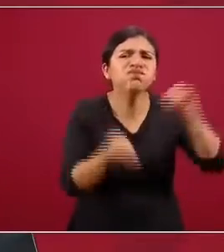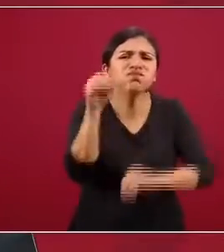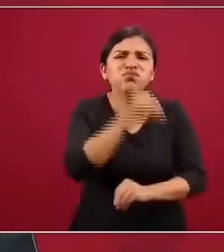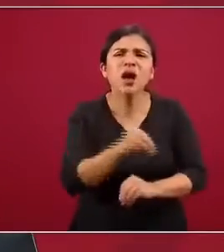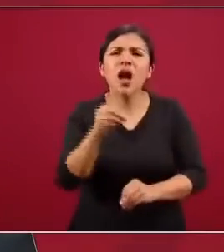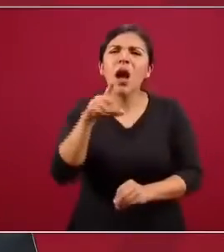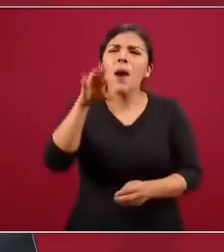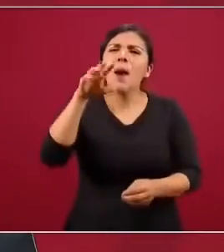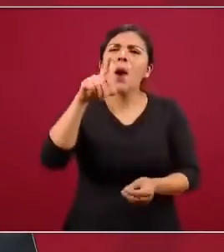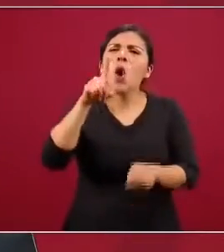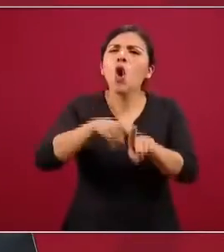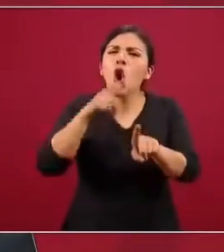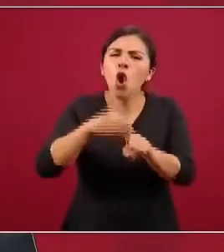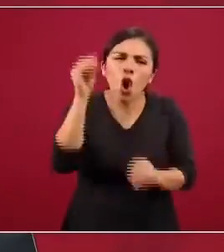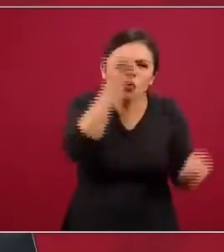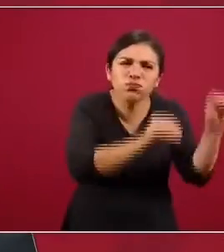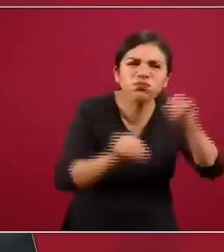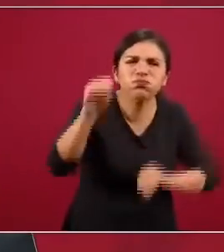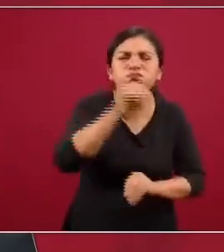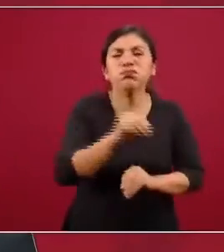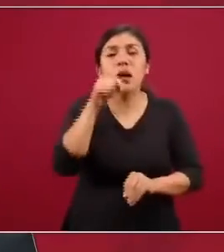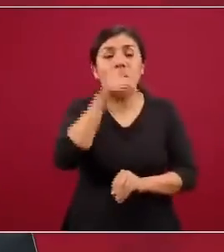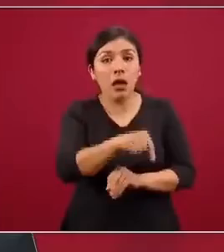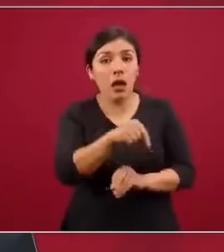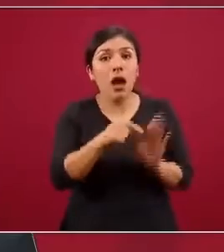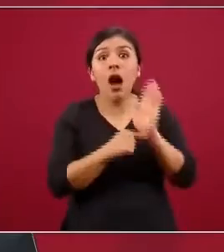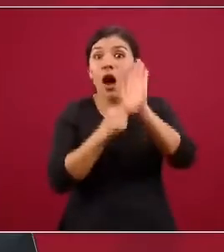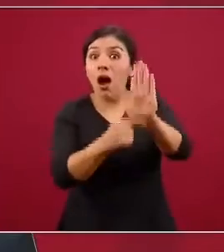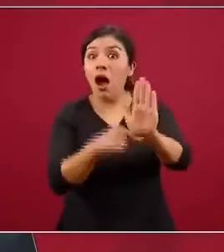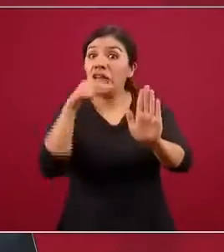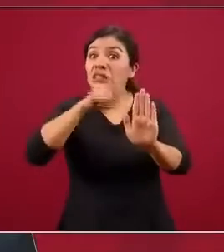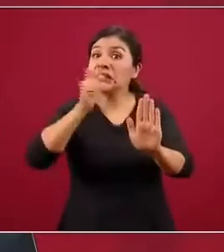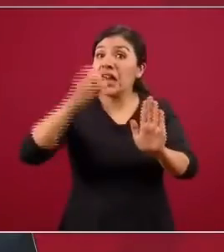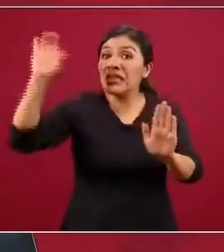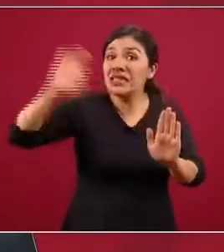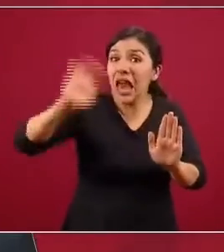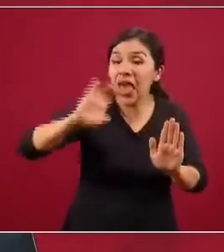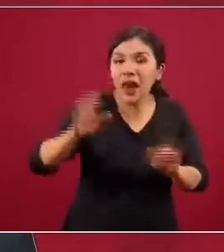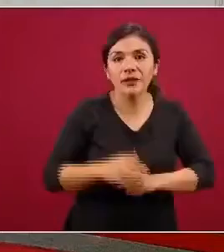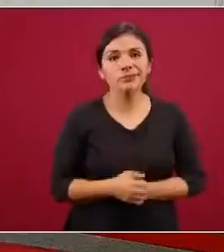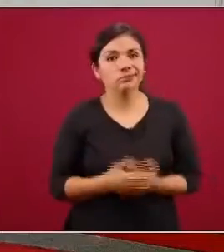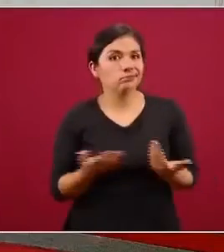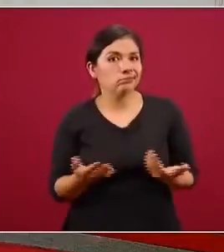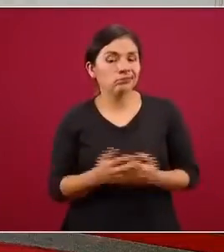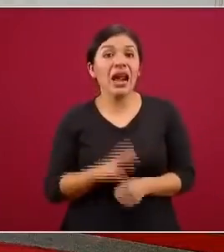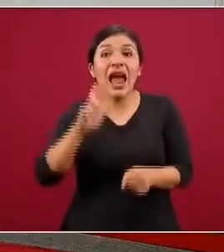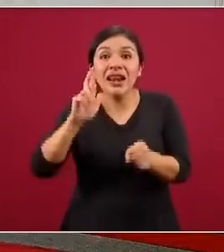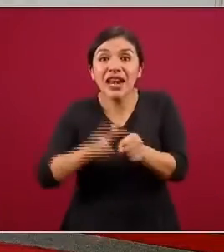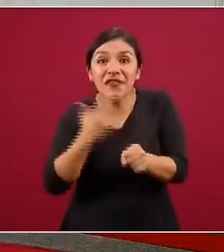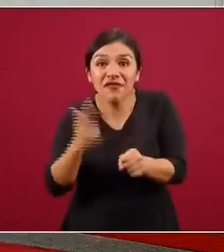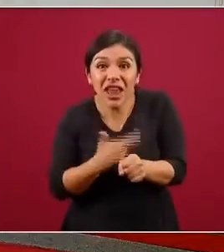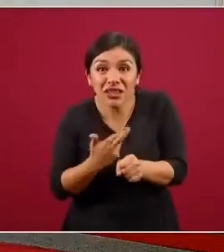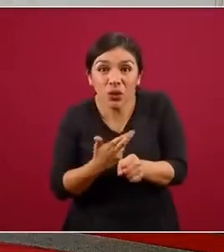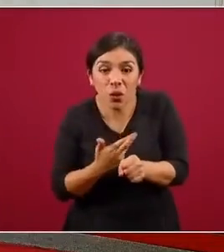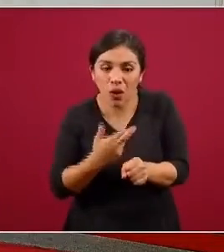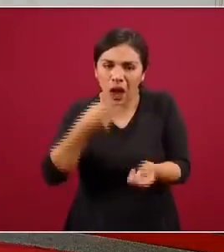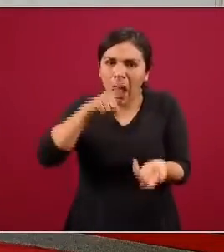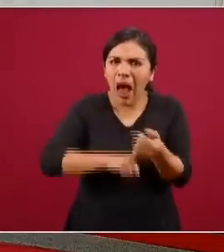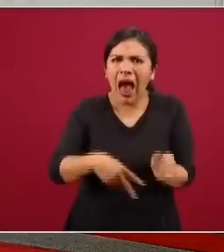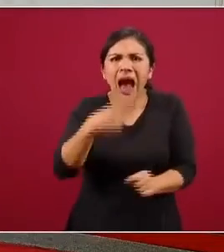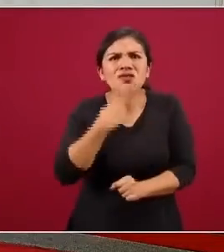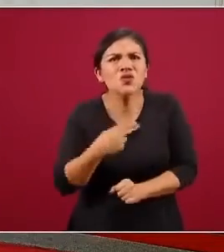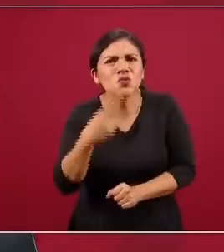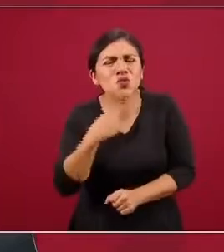añadidas, colorantes, saborizantes, pero que se presentan como cereales. los refrescos, las bebidas